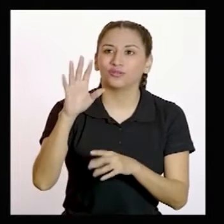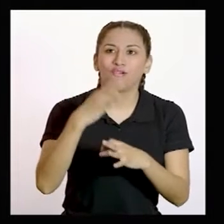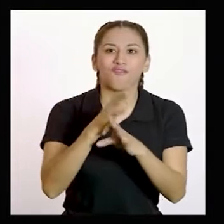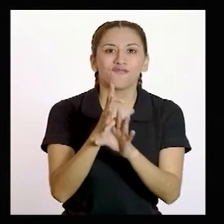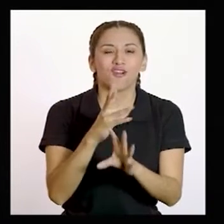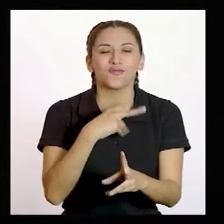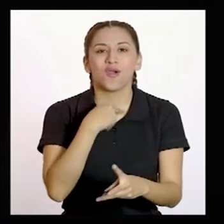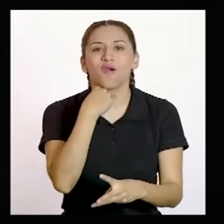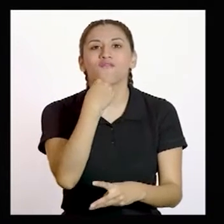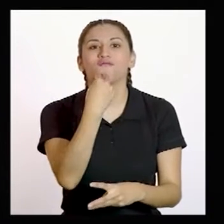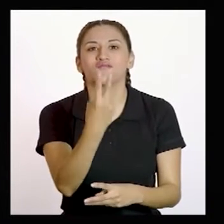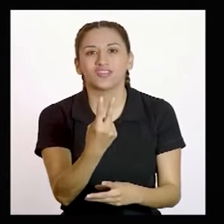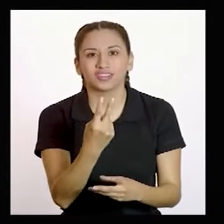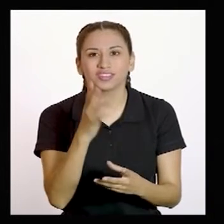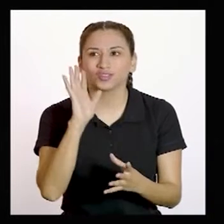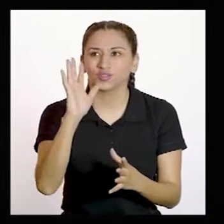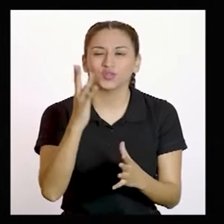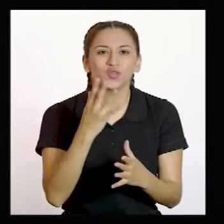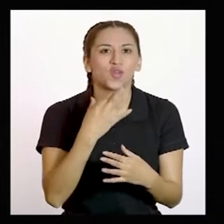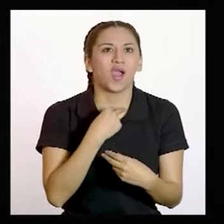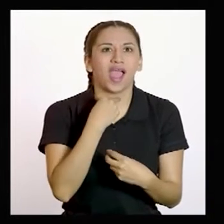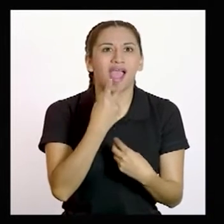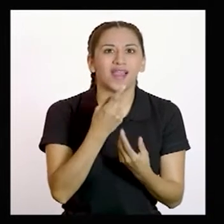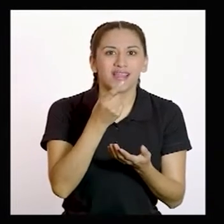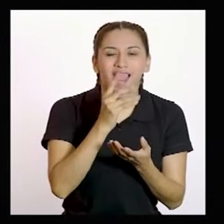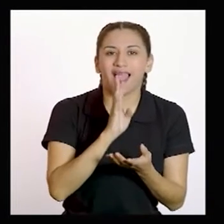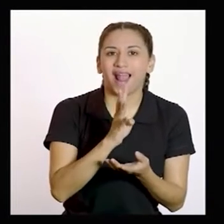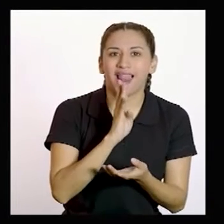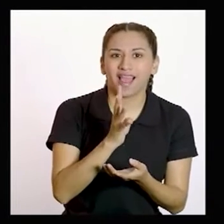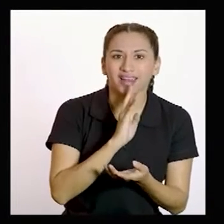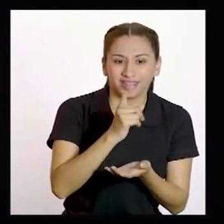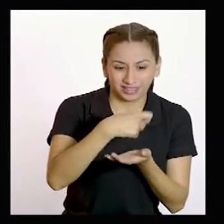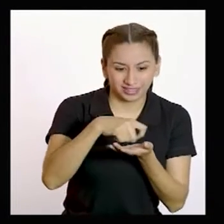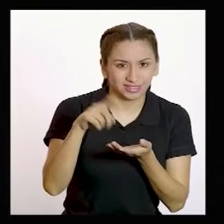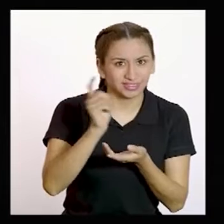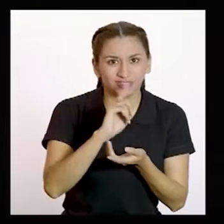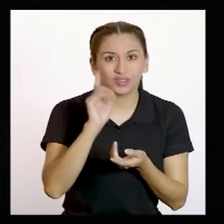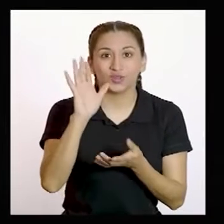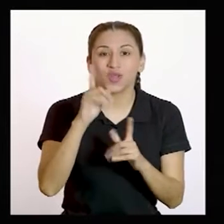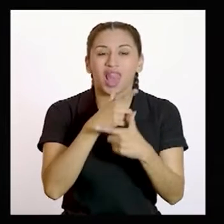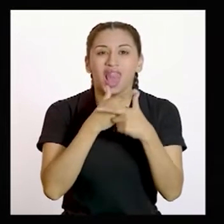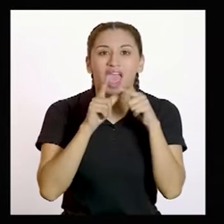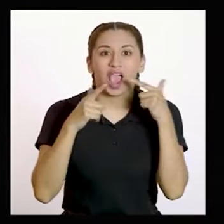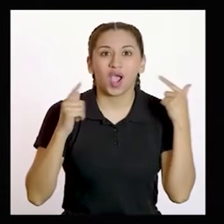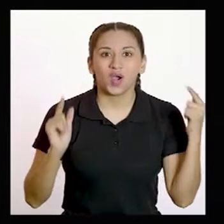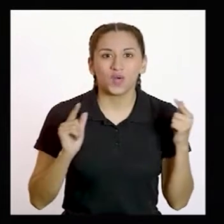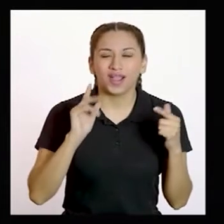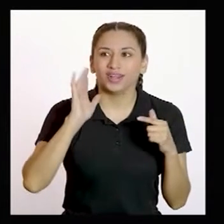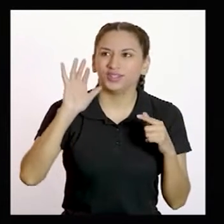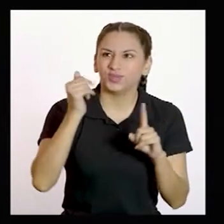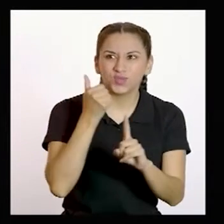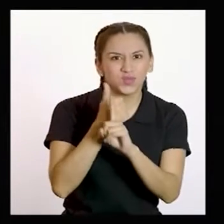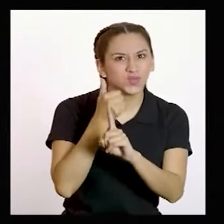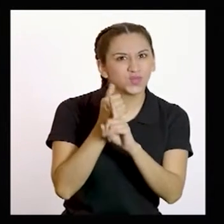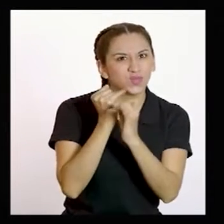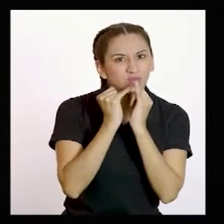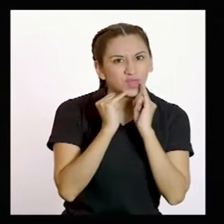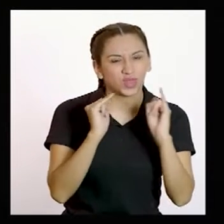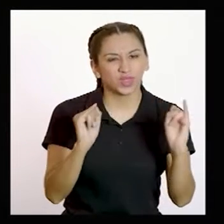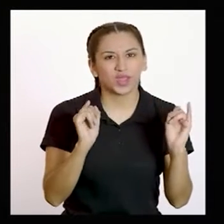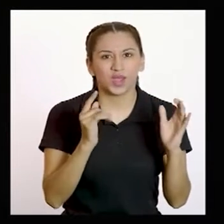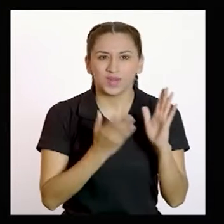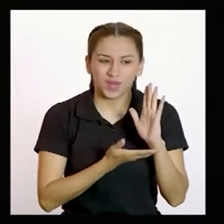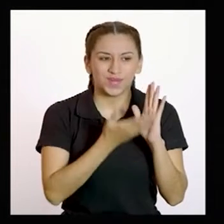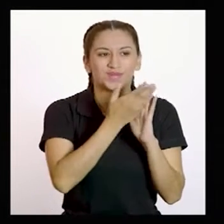oral, es decir, la palabra hablada, no escrita. Es el lenguaje que para muchos es incluso